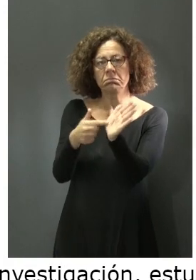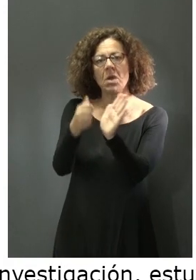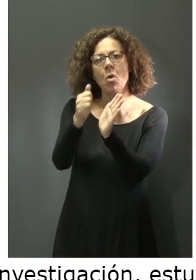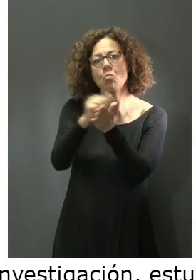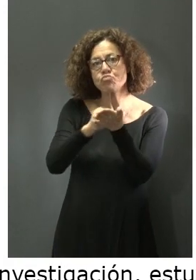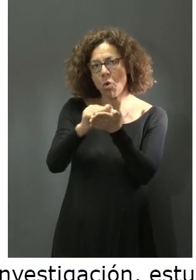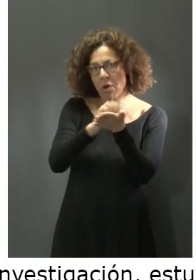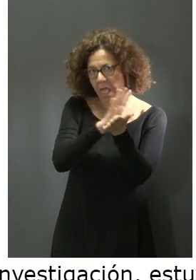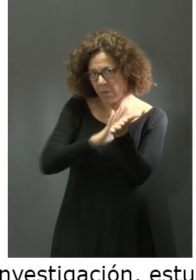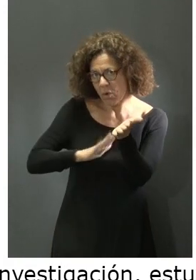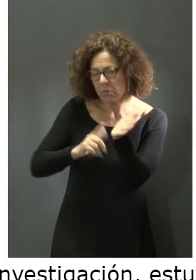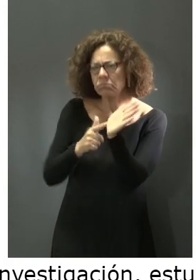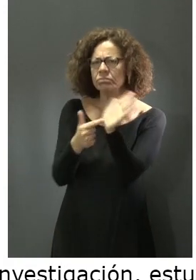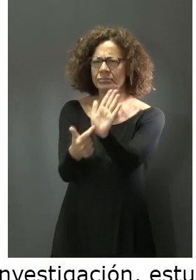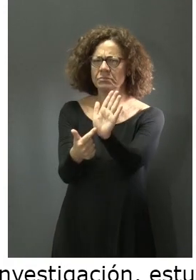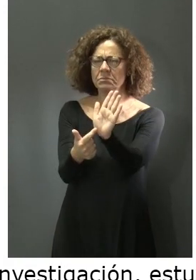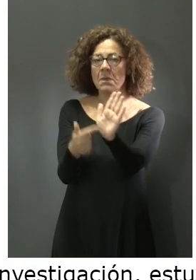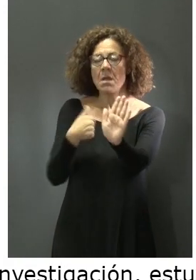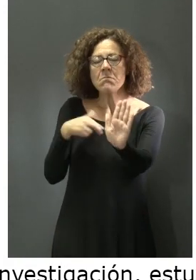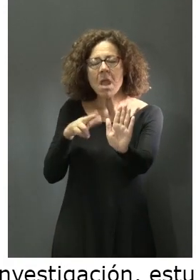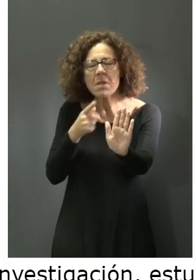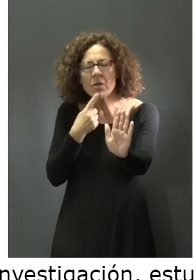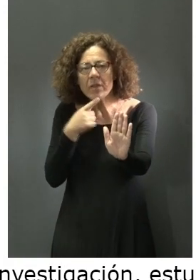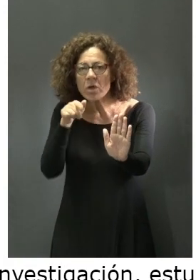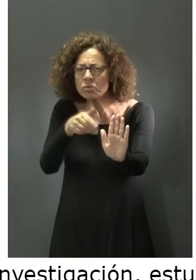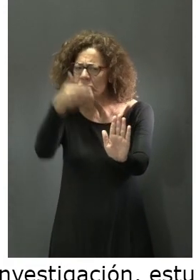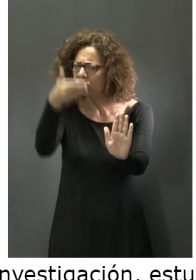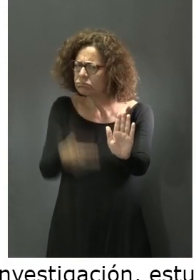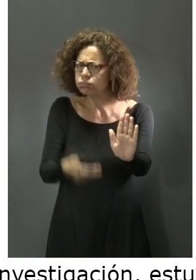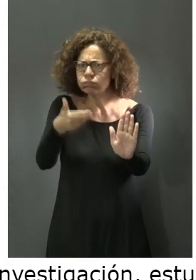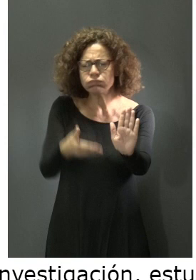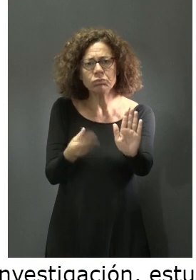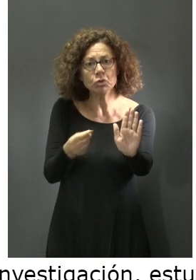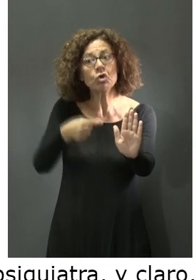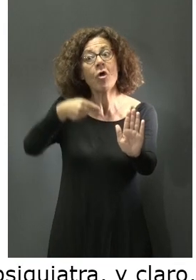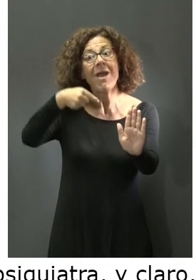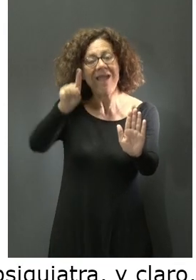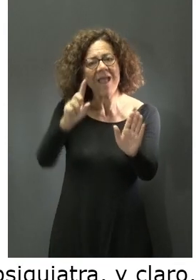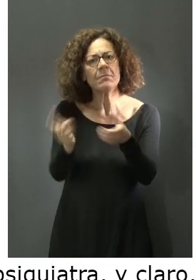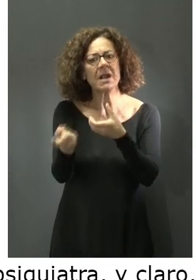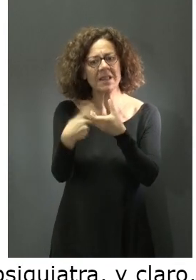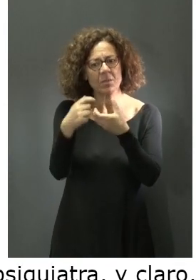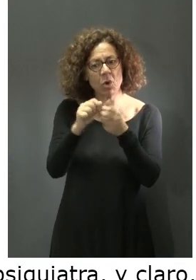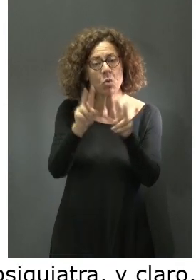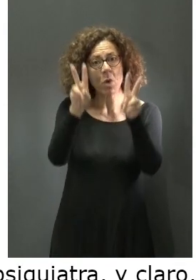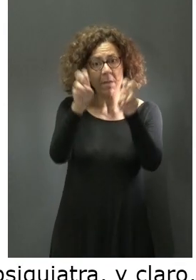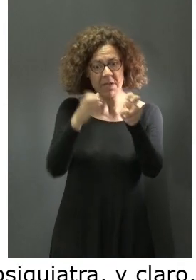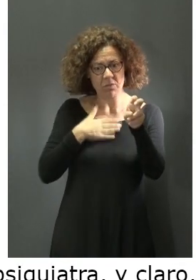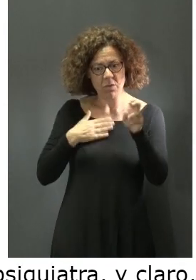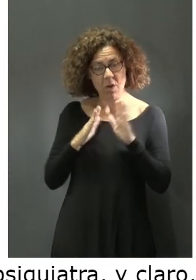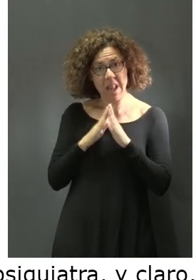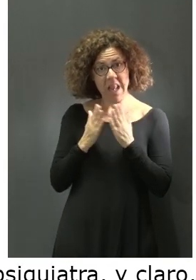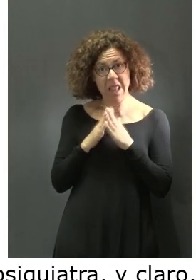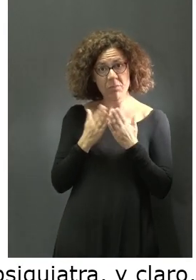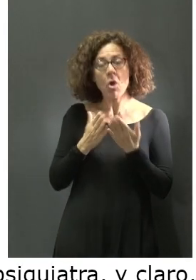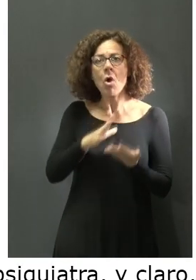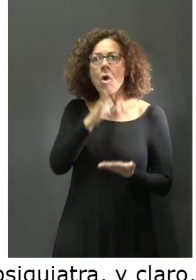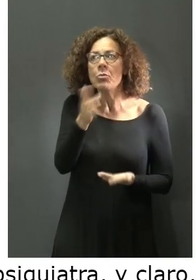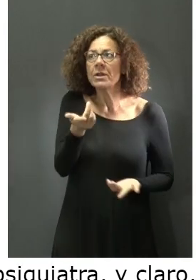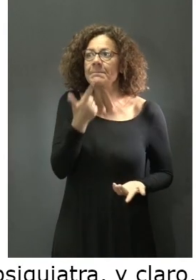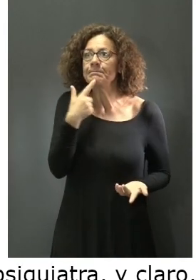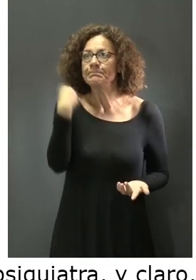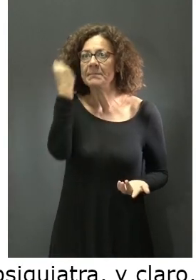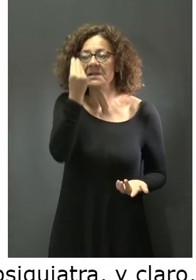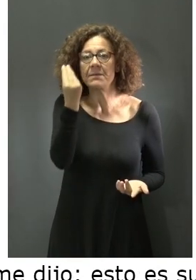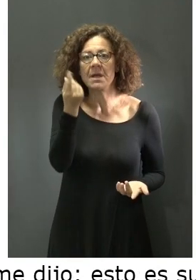que estaba haciendo, me dijo, esto es súper importante. De hecho, él mismo participó en un capítulo del libro porque decía, es que para